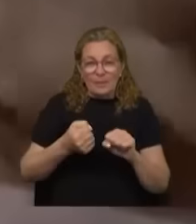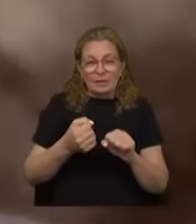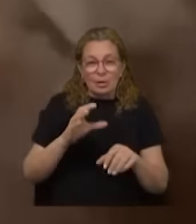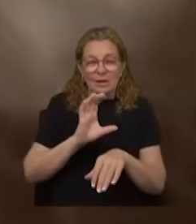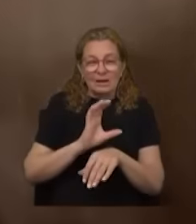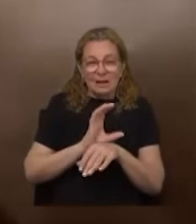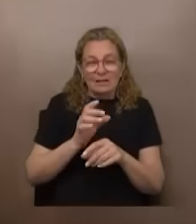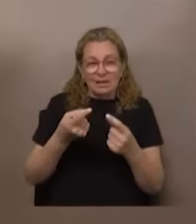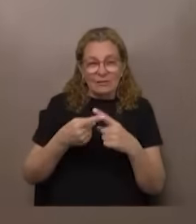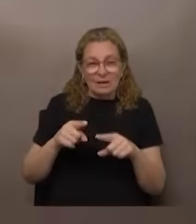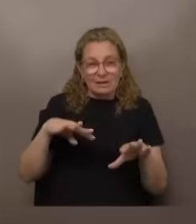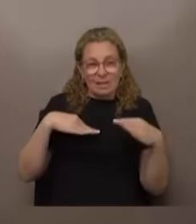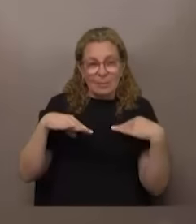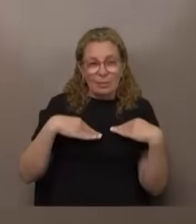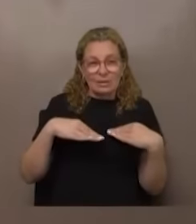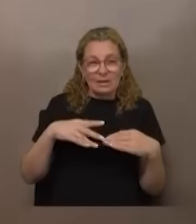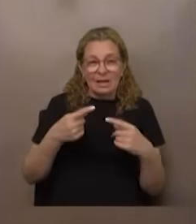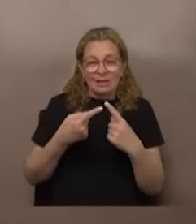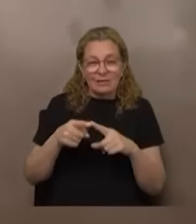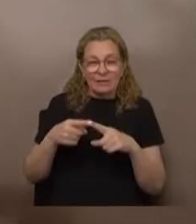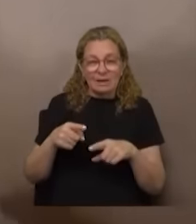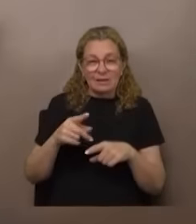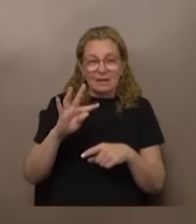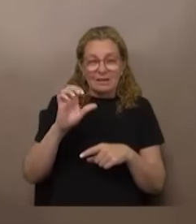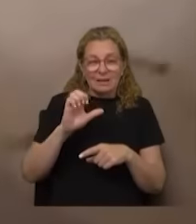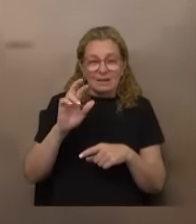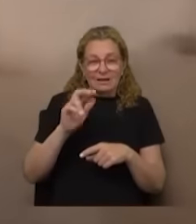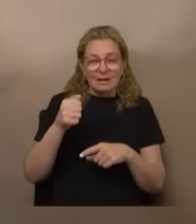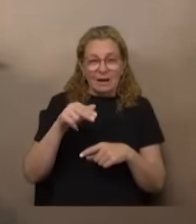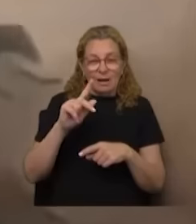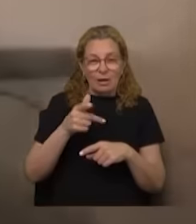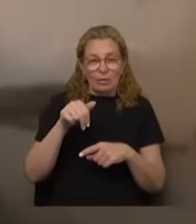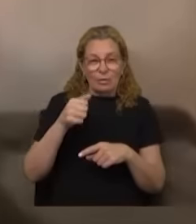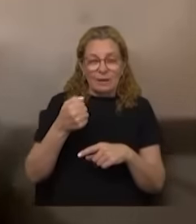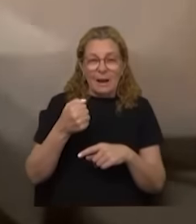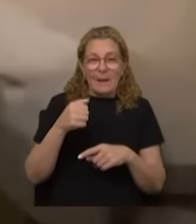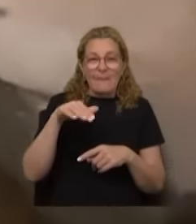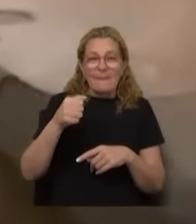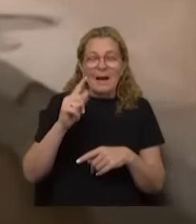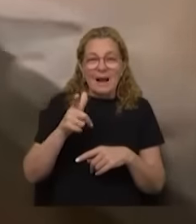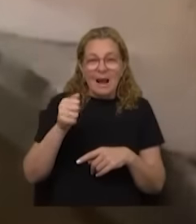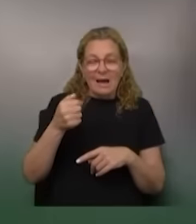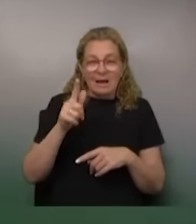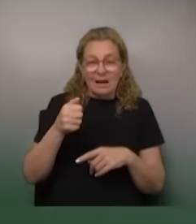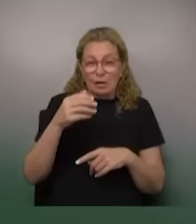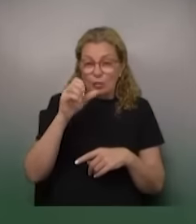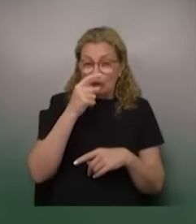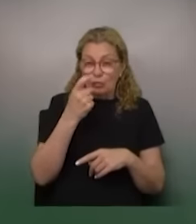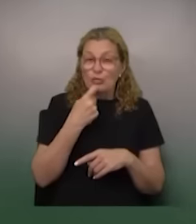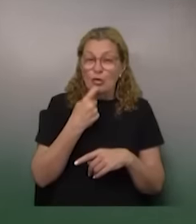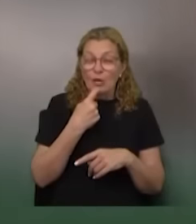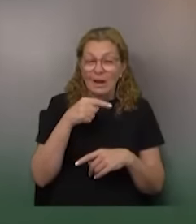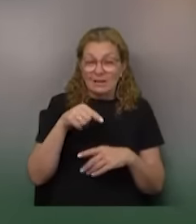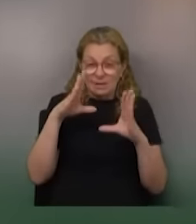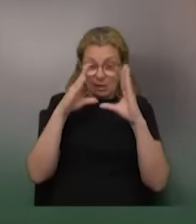y actividad deportivas en cinco comarcas al sur de tarragona mientras en Málaga la alerta Roja se mantenía hasta esta noche donde el